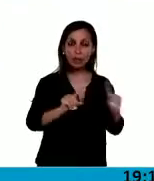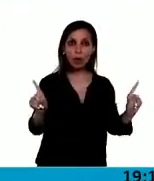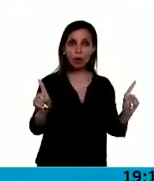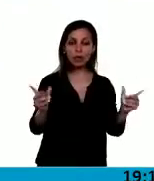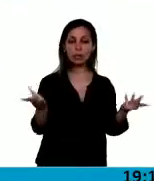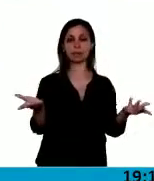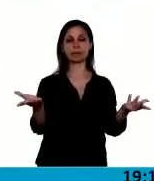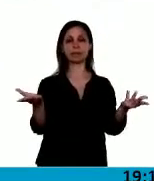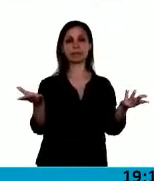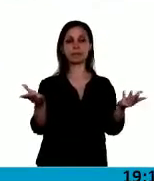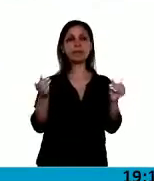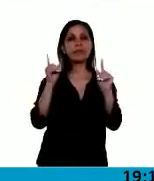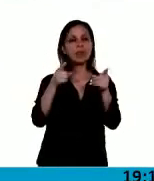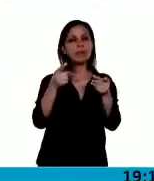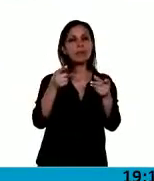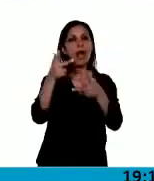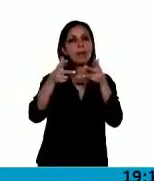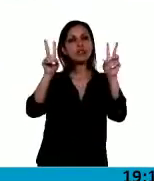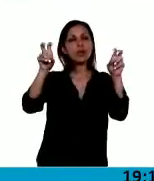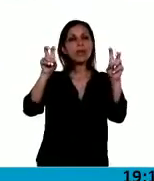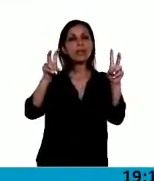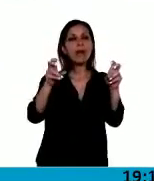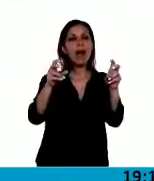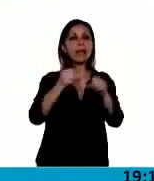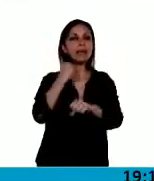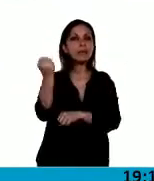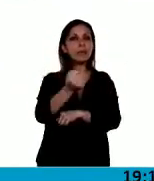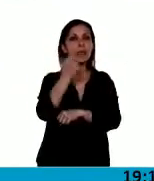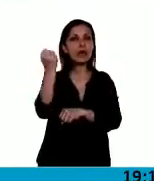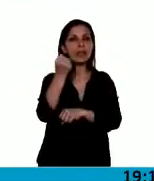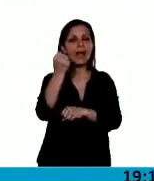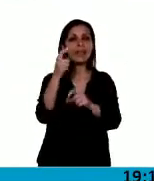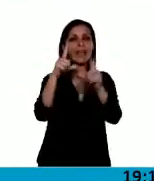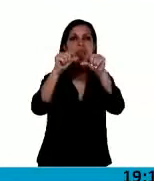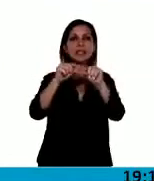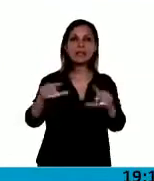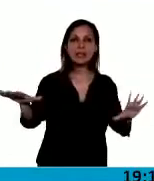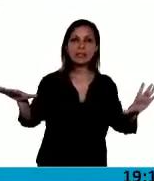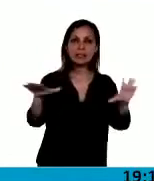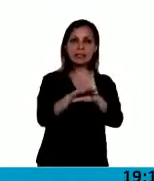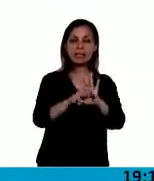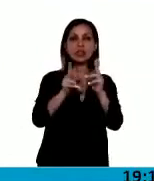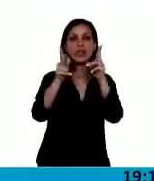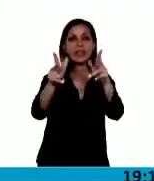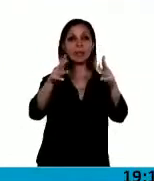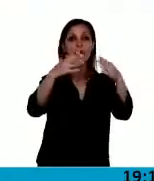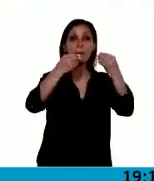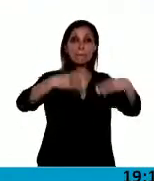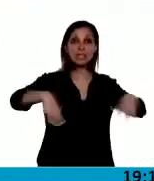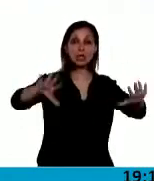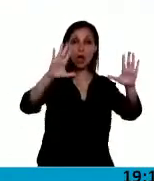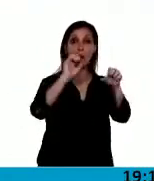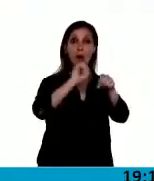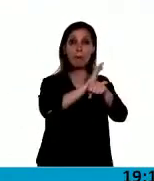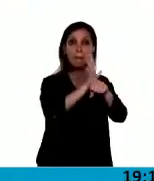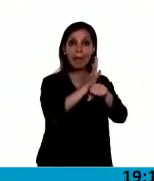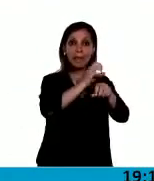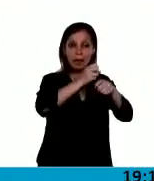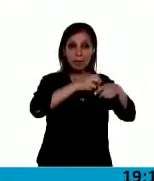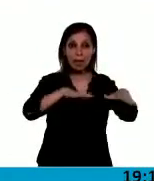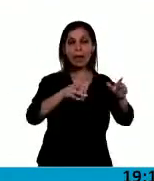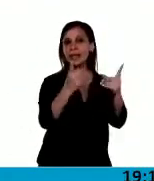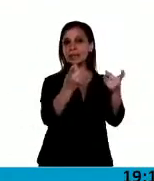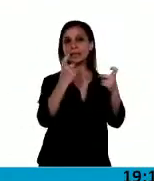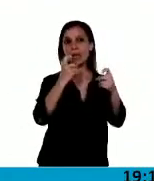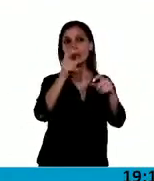volviendo a la importancia de la estadística es que dijimos al principio de la pandemia que se necesitaba liderazgo para afrontar